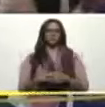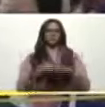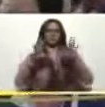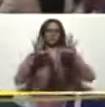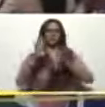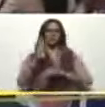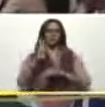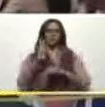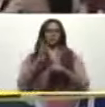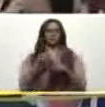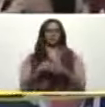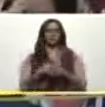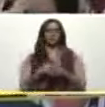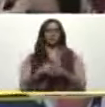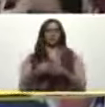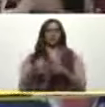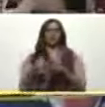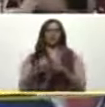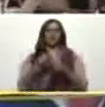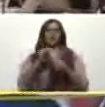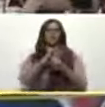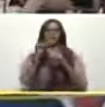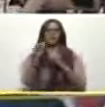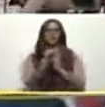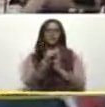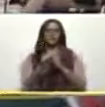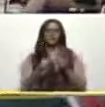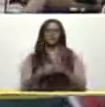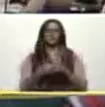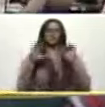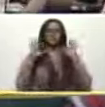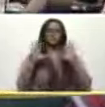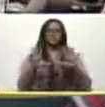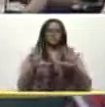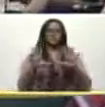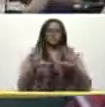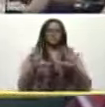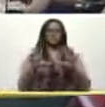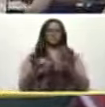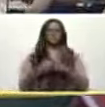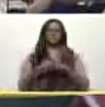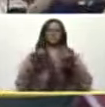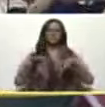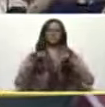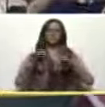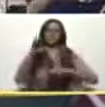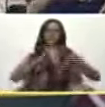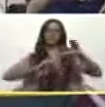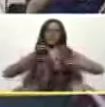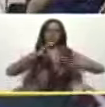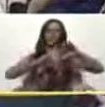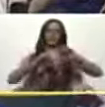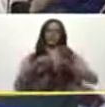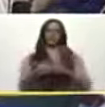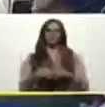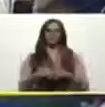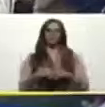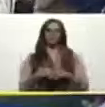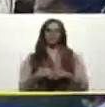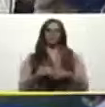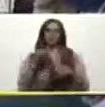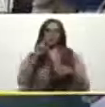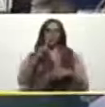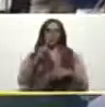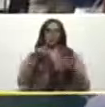14 en ambiente, 10 del semillero científico y 1